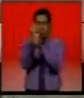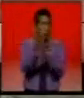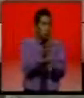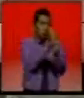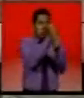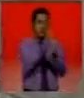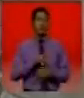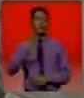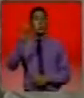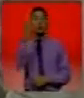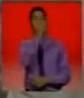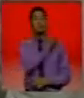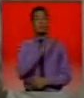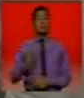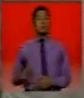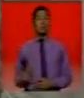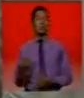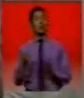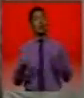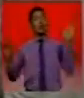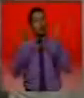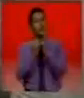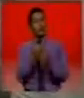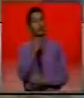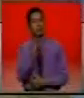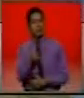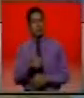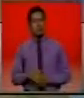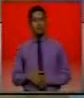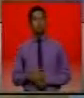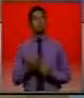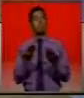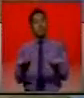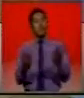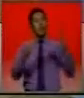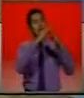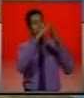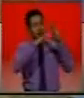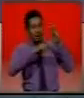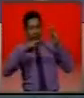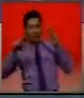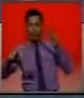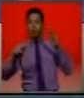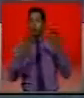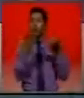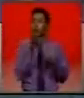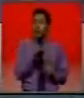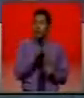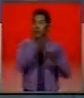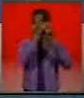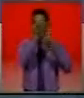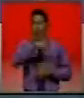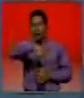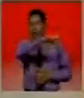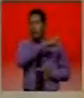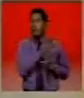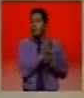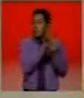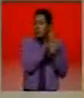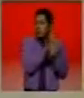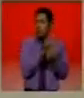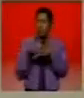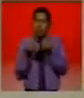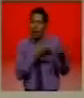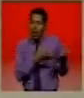El vicepresidente de la República insistió en autoprotegerse en estos centros especializados, donde se les proporciona todo lo que necesitan,